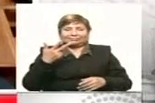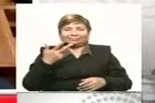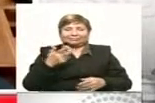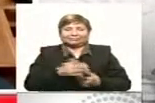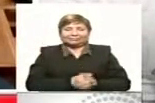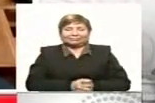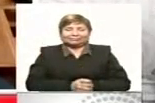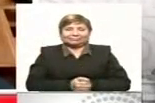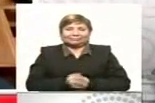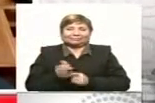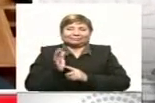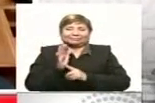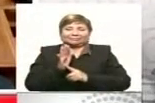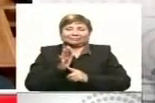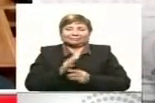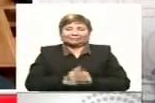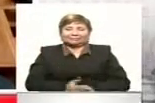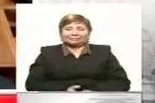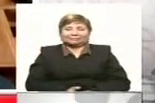En la tercera presentación